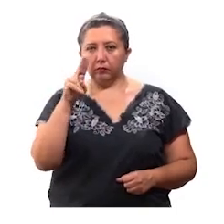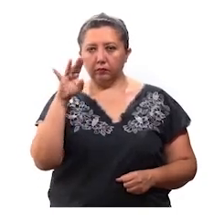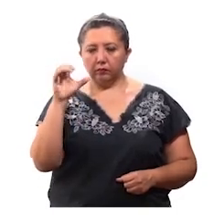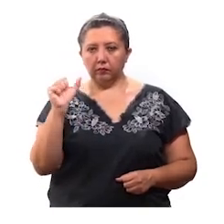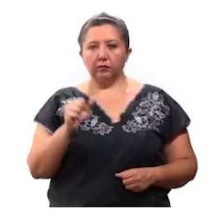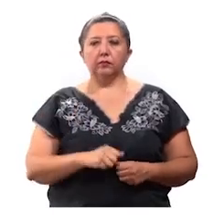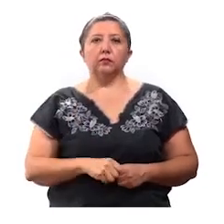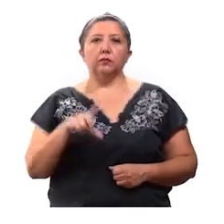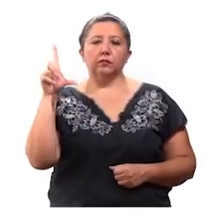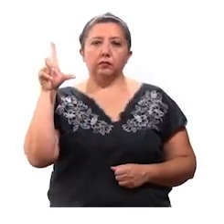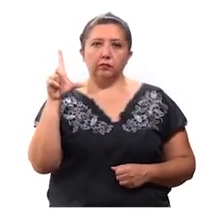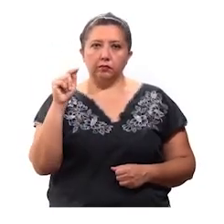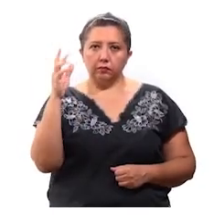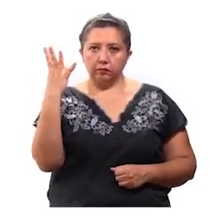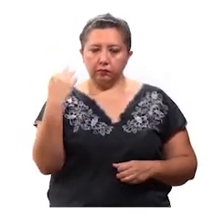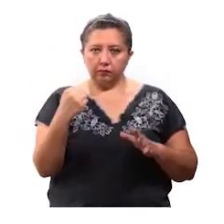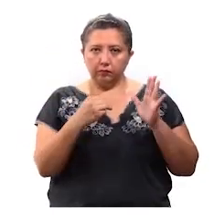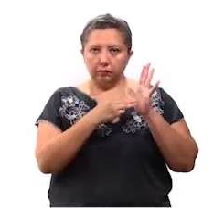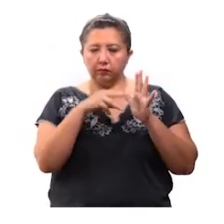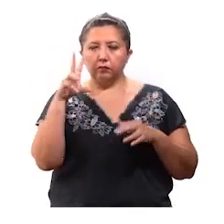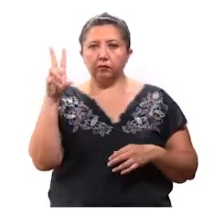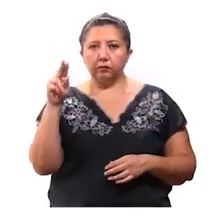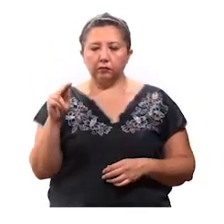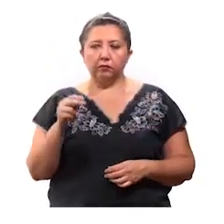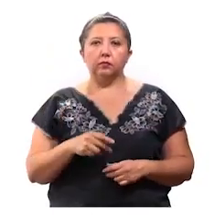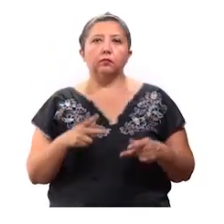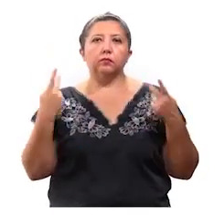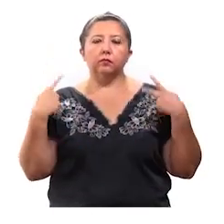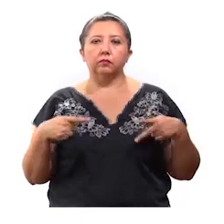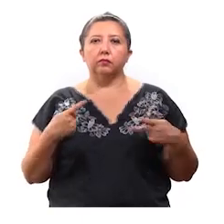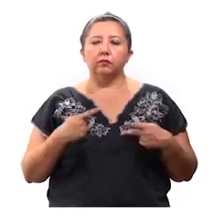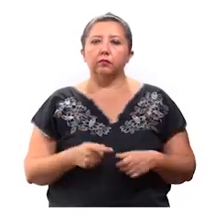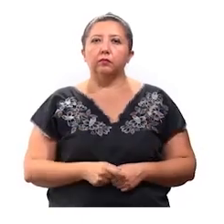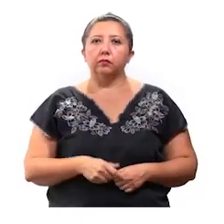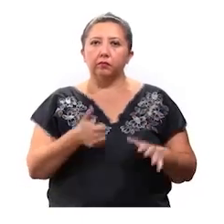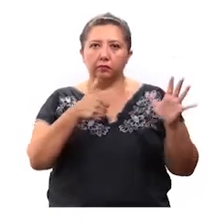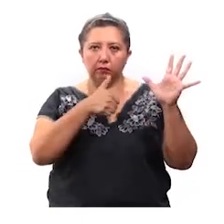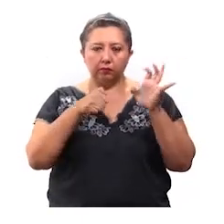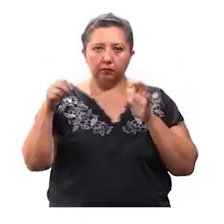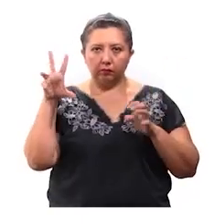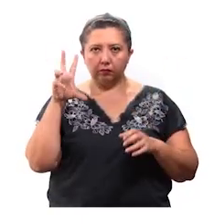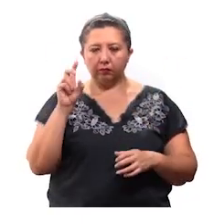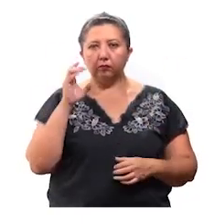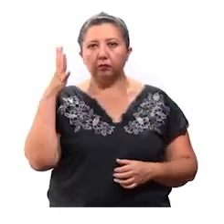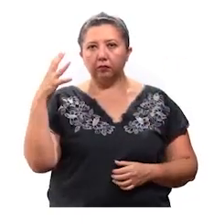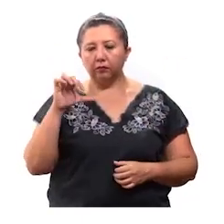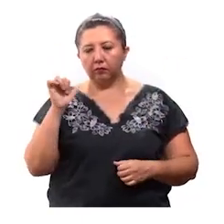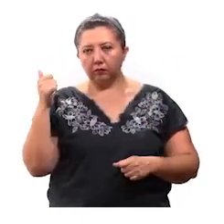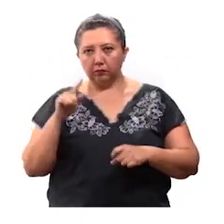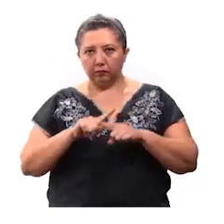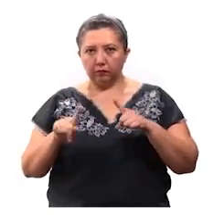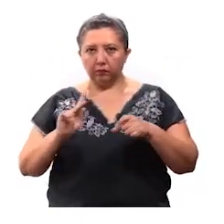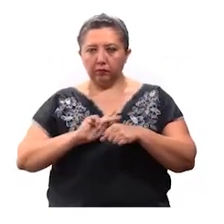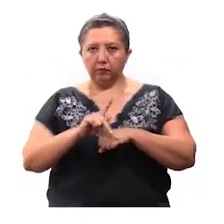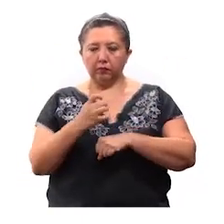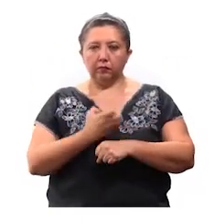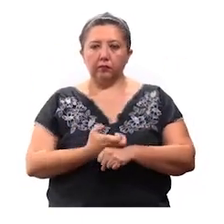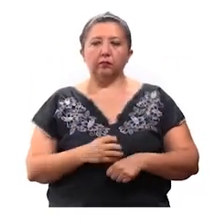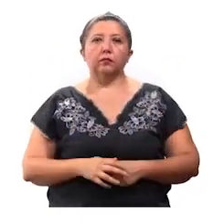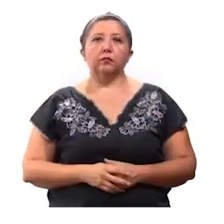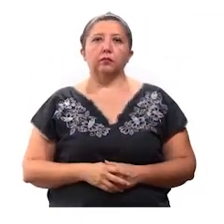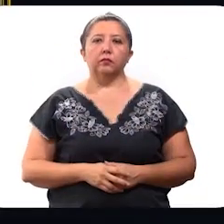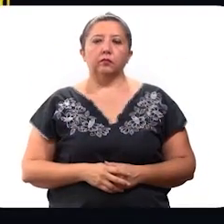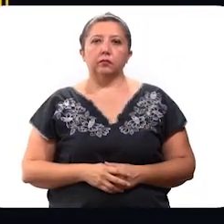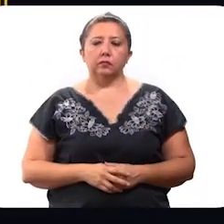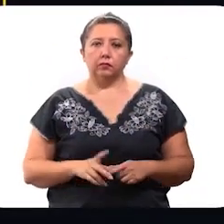Tzucacap. De los 79.080 casos positivos, 635 son de otro país u otro